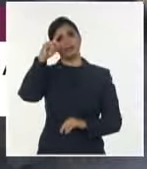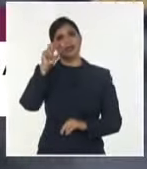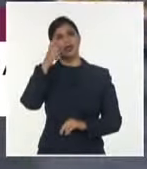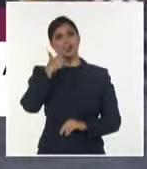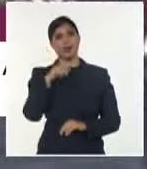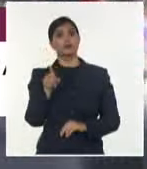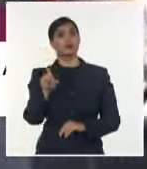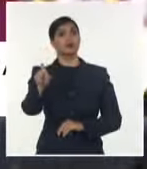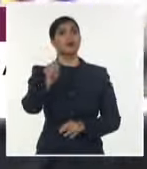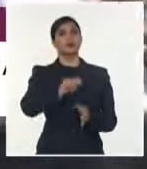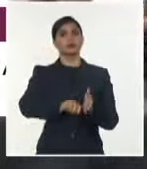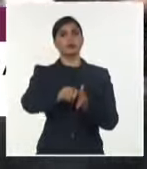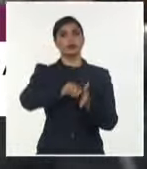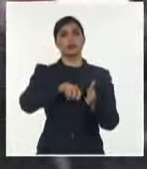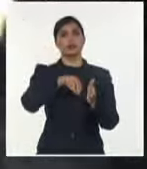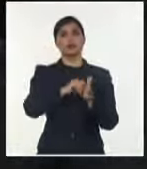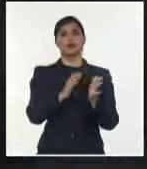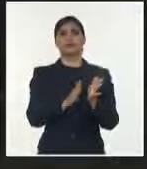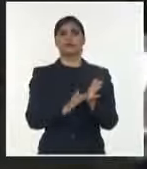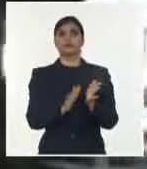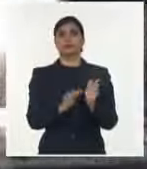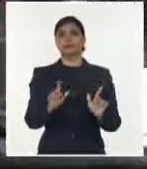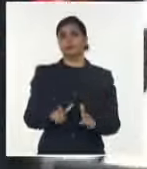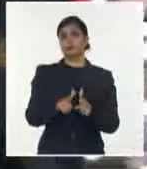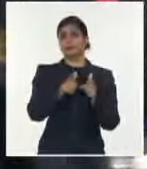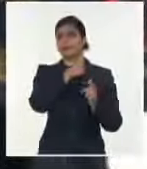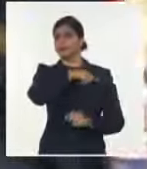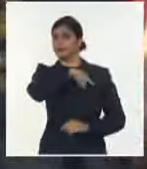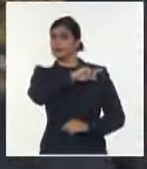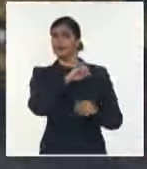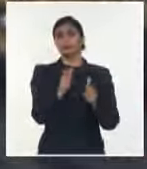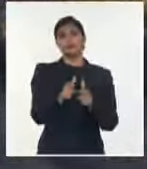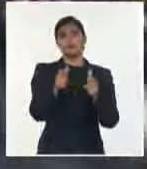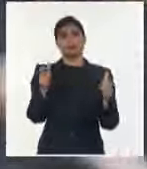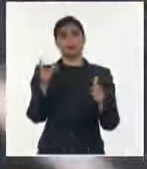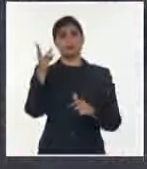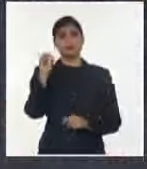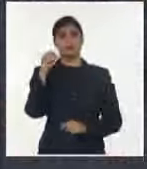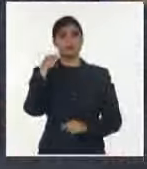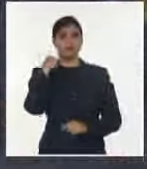que se celebraron el mes pasado, la mayoría parlamentaria que tuvo por 30 años.